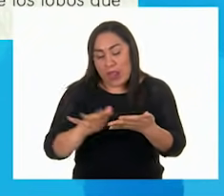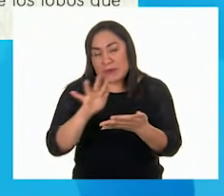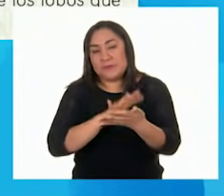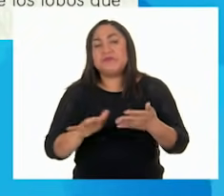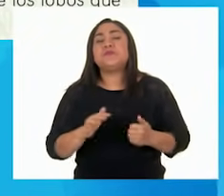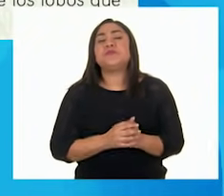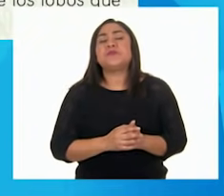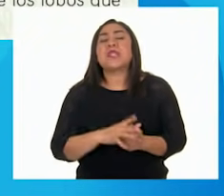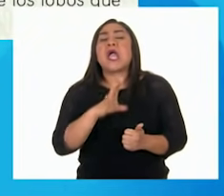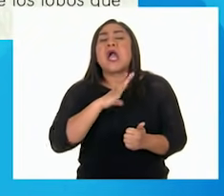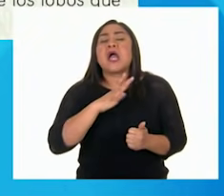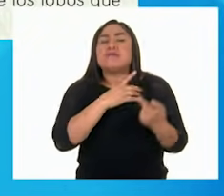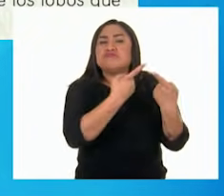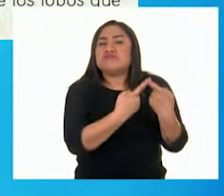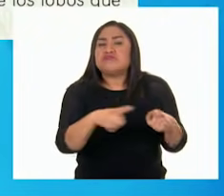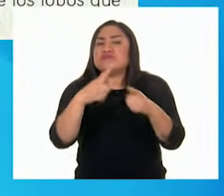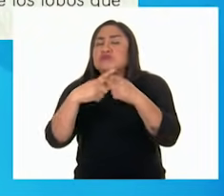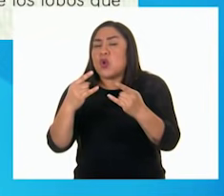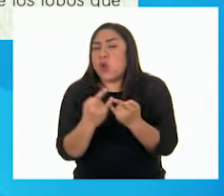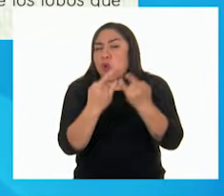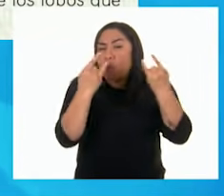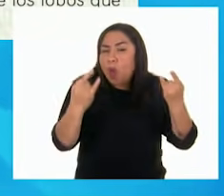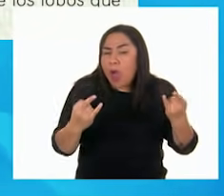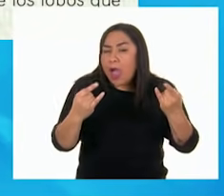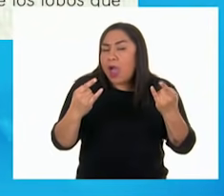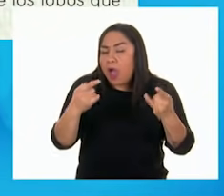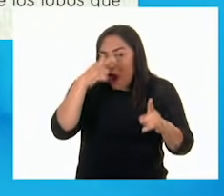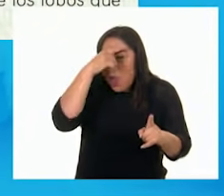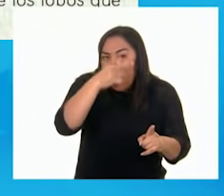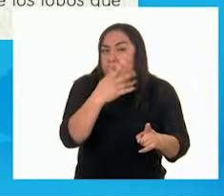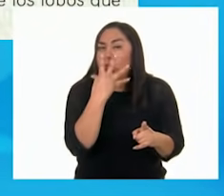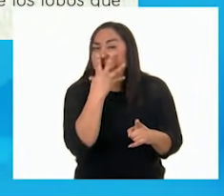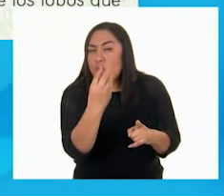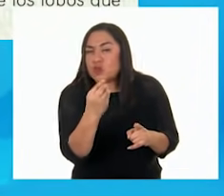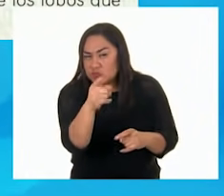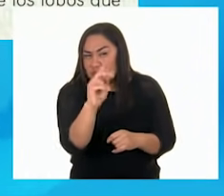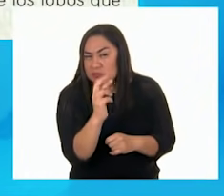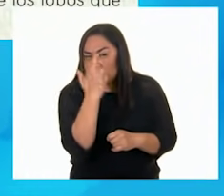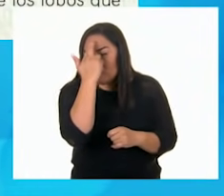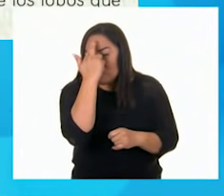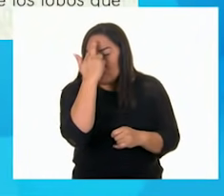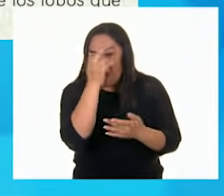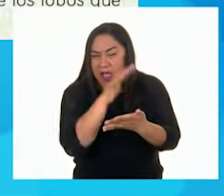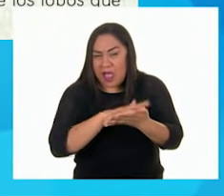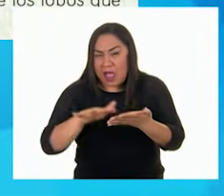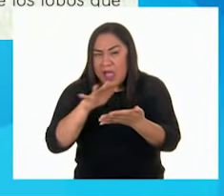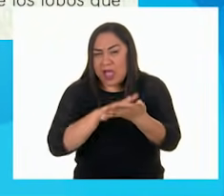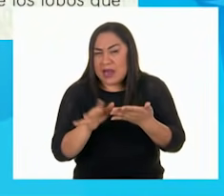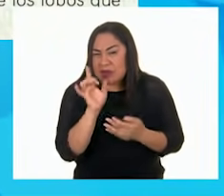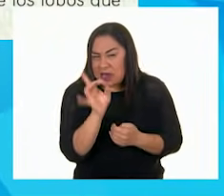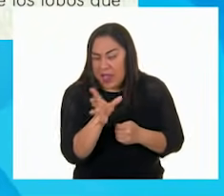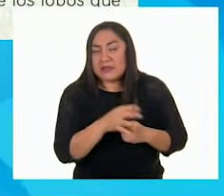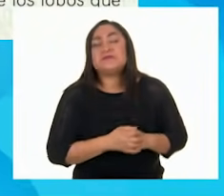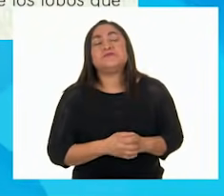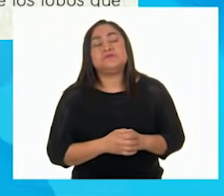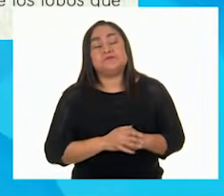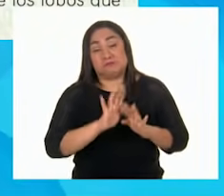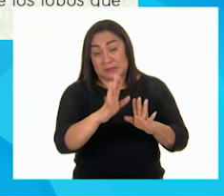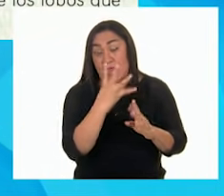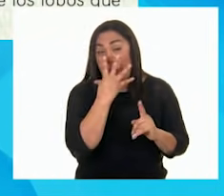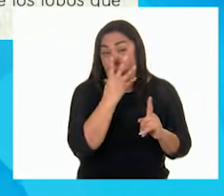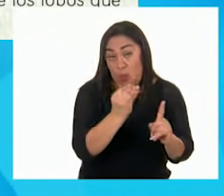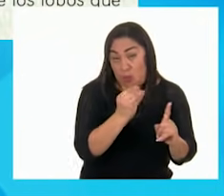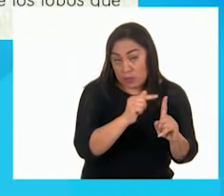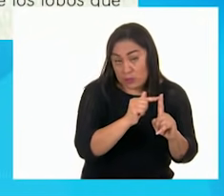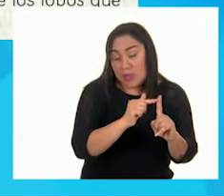lobos. ¿Recuerden los cuentos con lobos que han leído? Además de los lobos, ¿qué otros